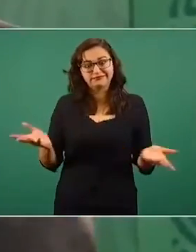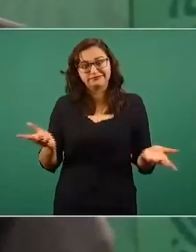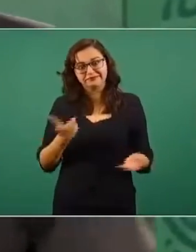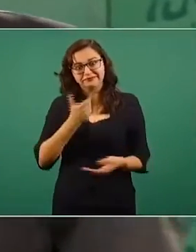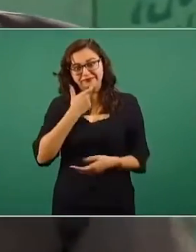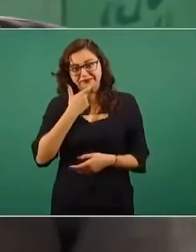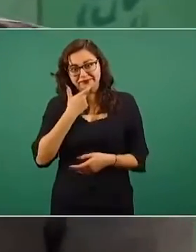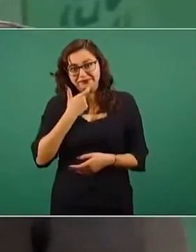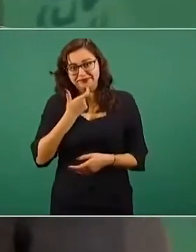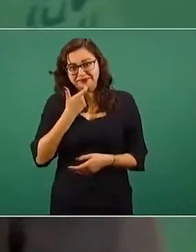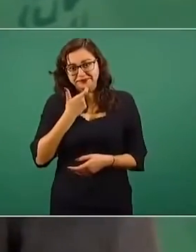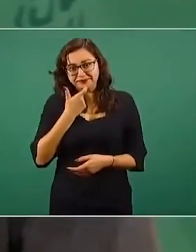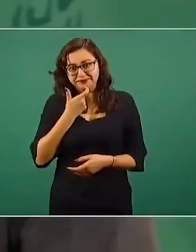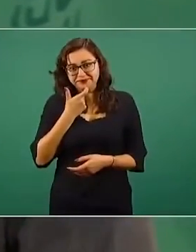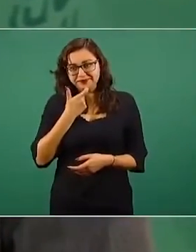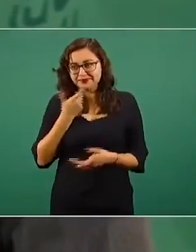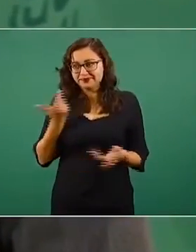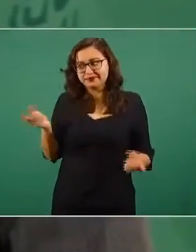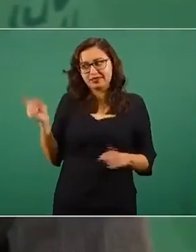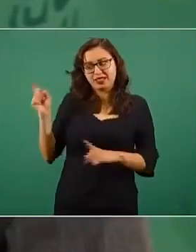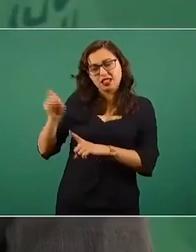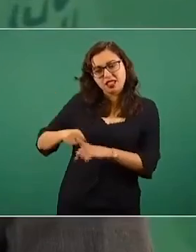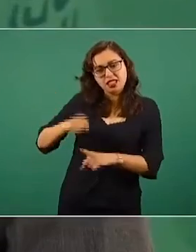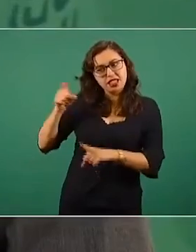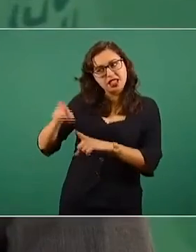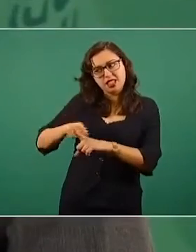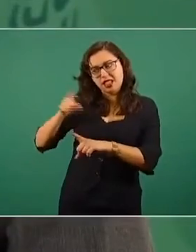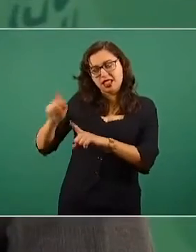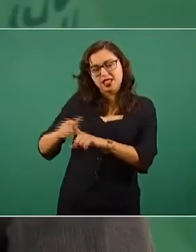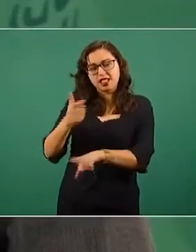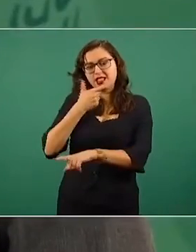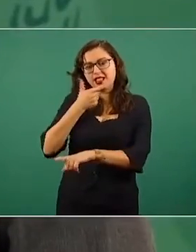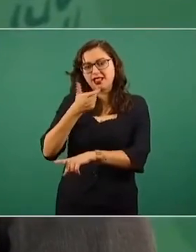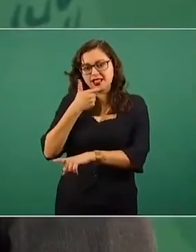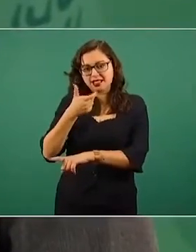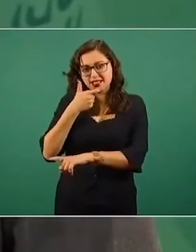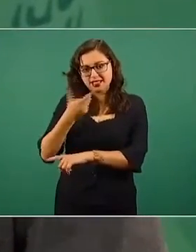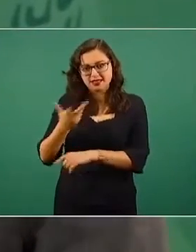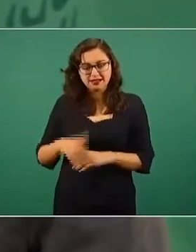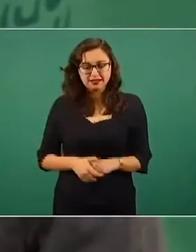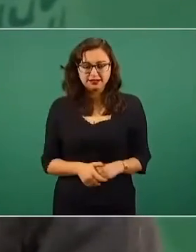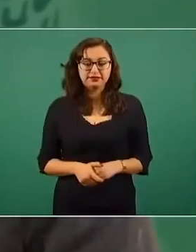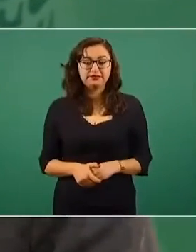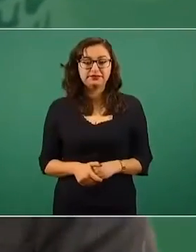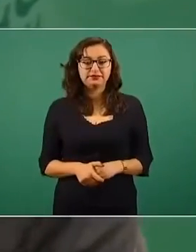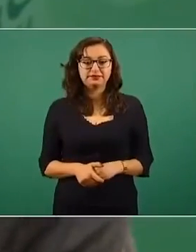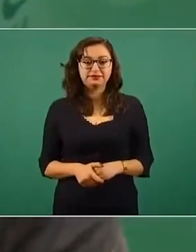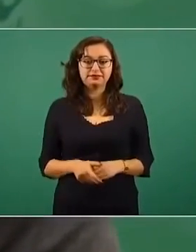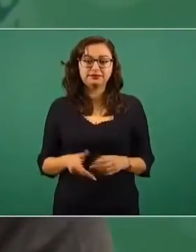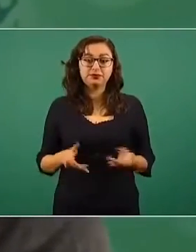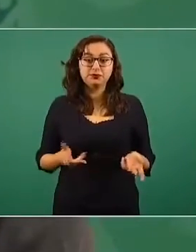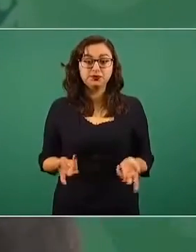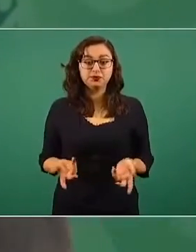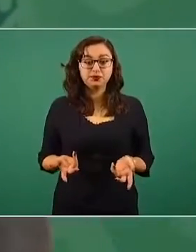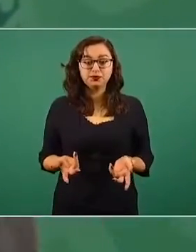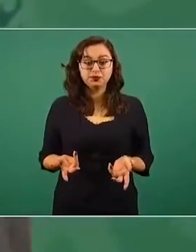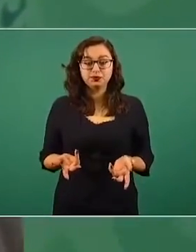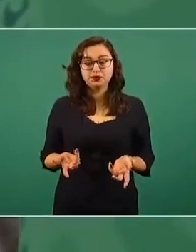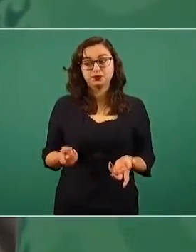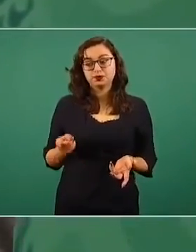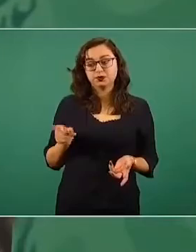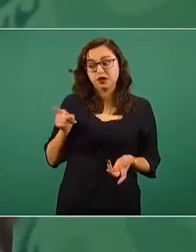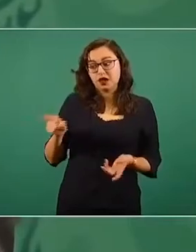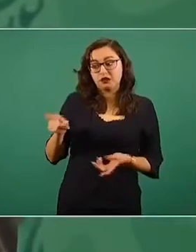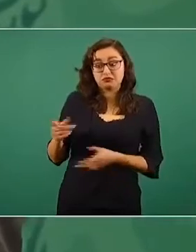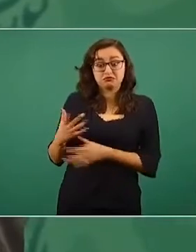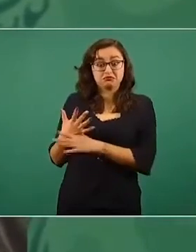pues hasta se burlan, o el que dice ten cuidado, no te vayas a vacunar